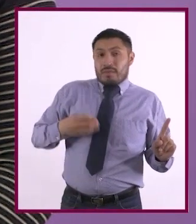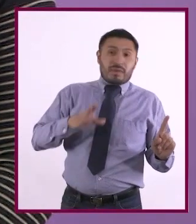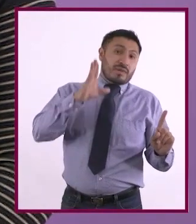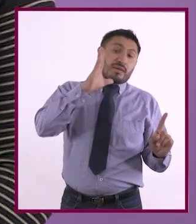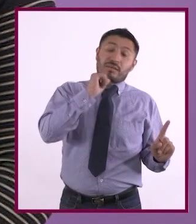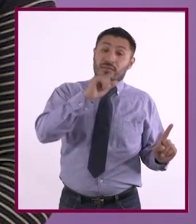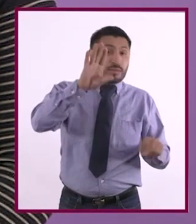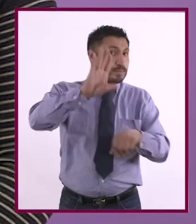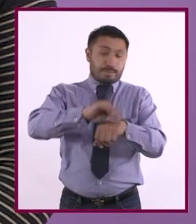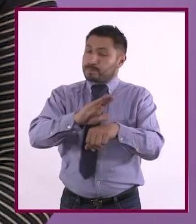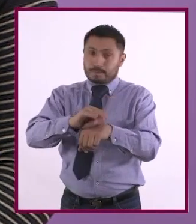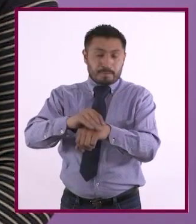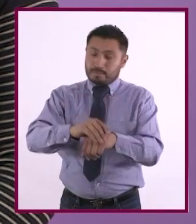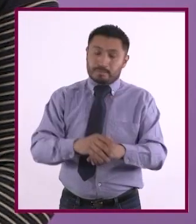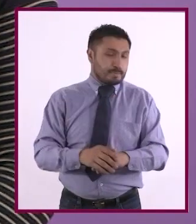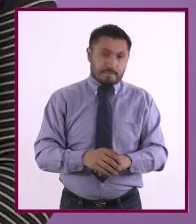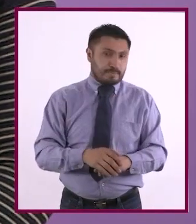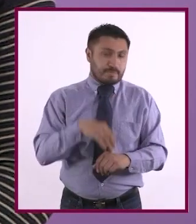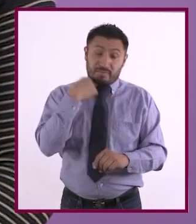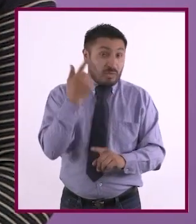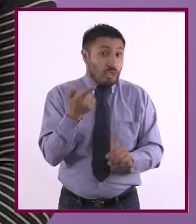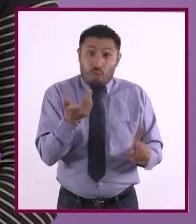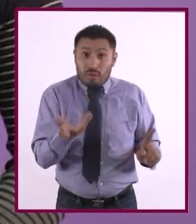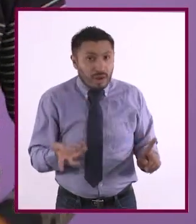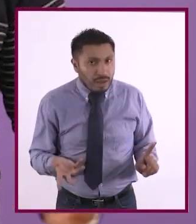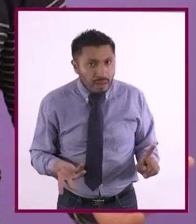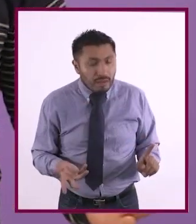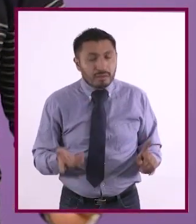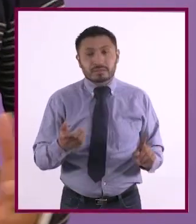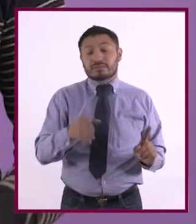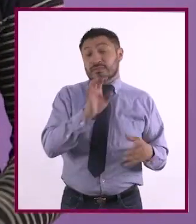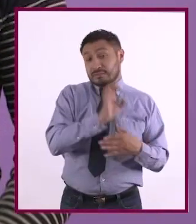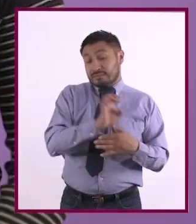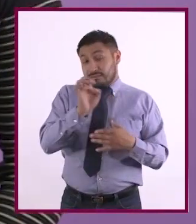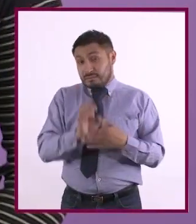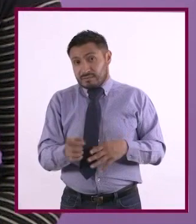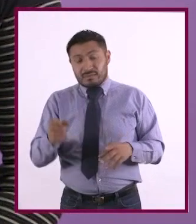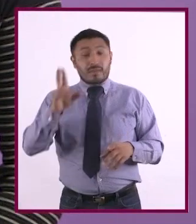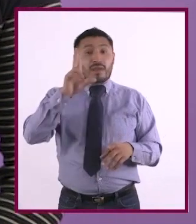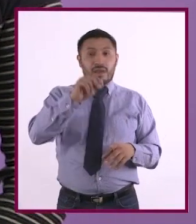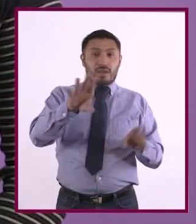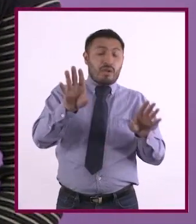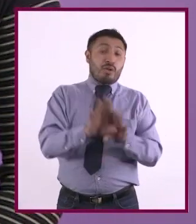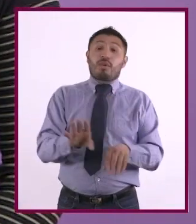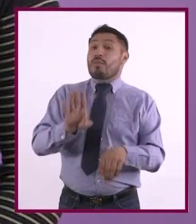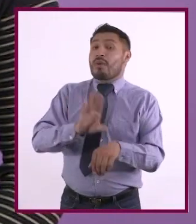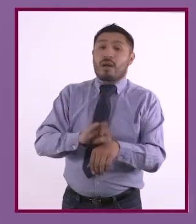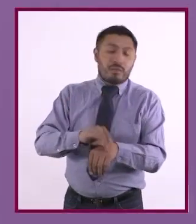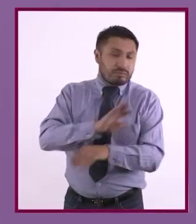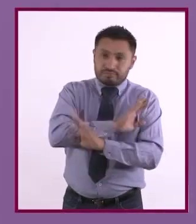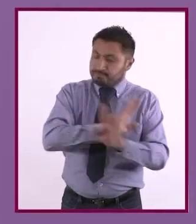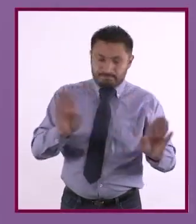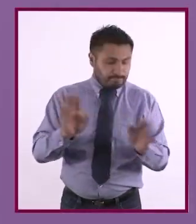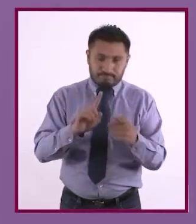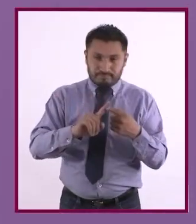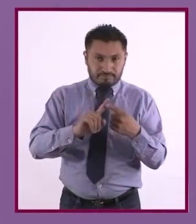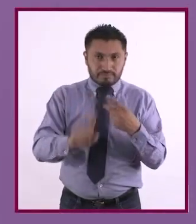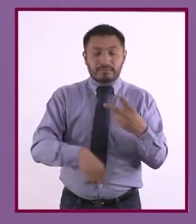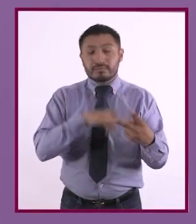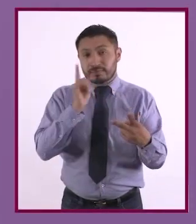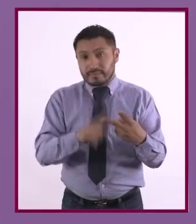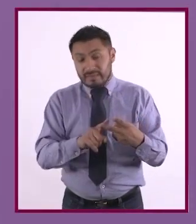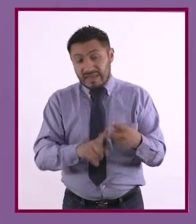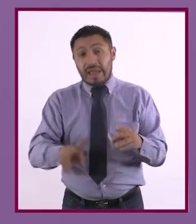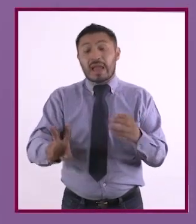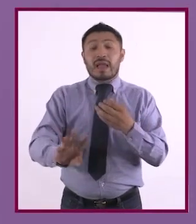su consentimiento ni su voluntad de donar sus órganos, y por lo tanto no se trata de un consentimiento. 2. Que se